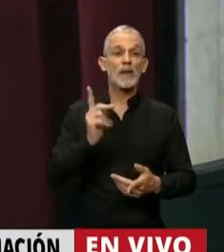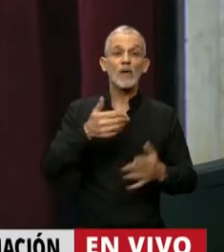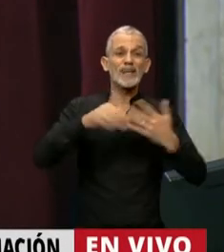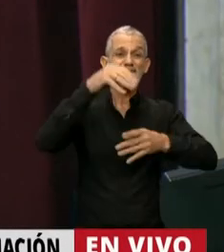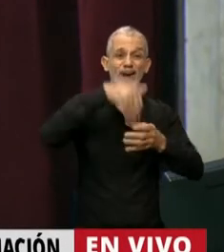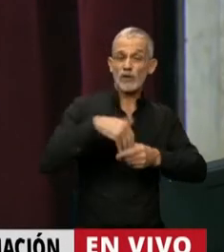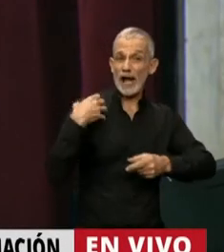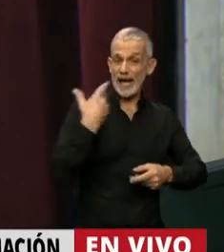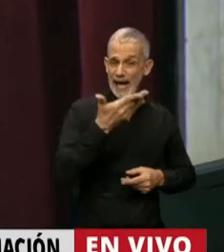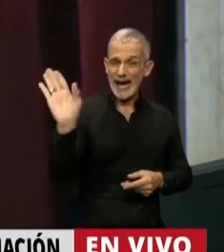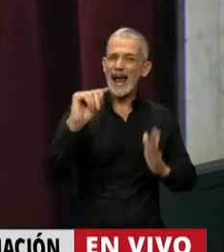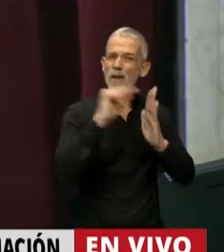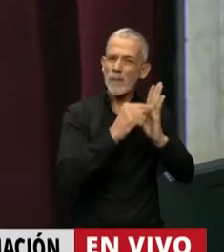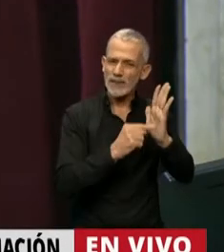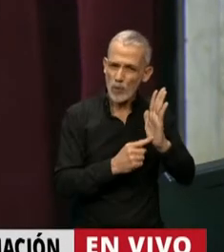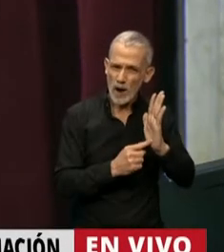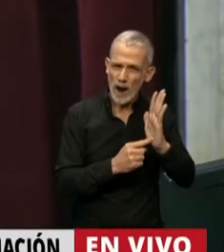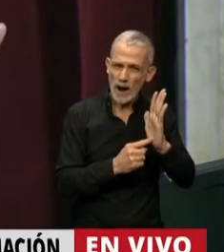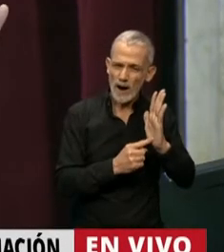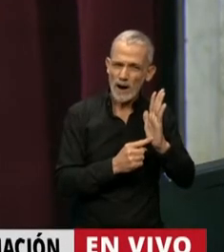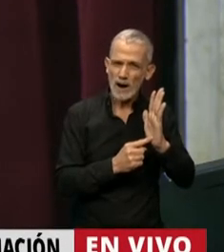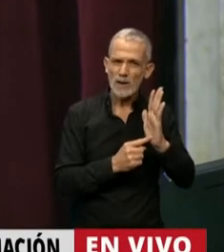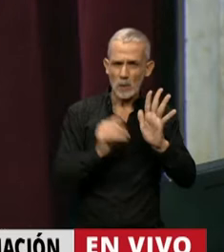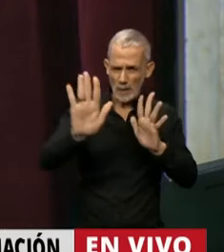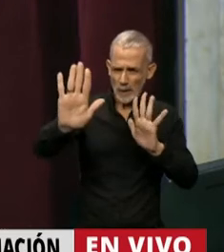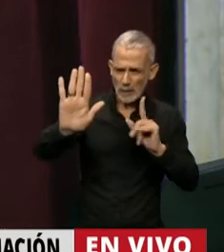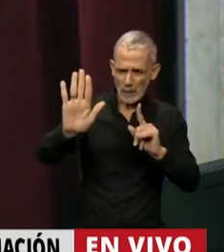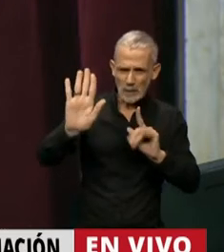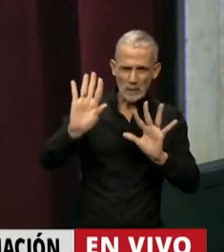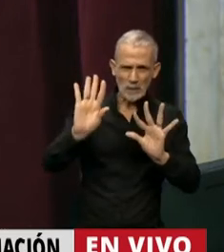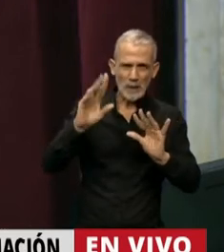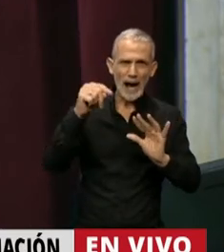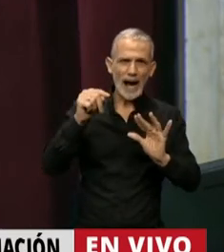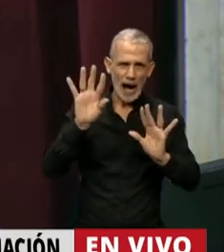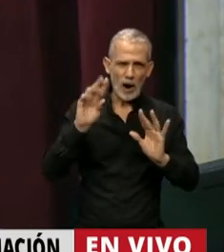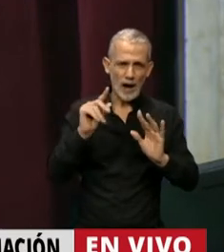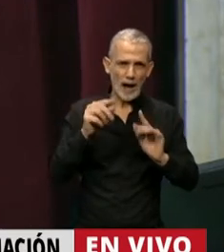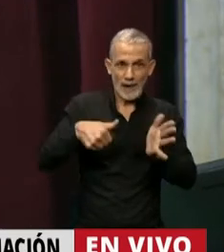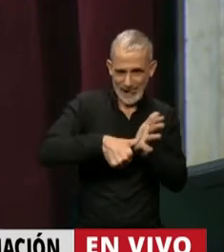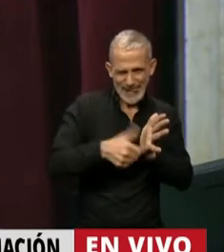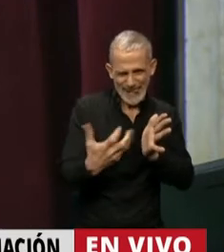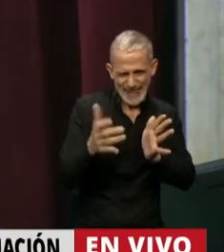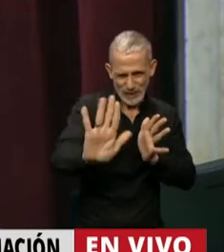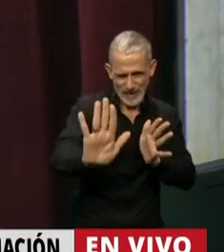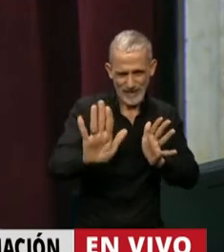Se va a votar en general y en particular. No, ahora es con dedito,